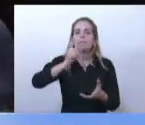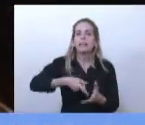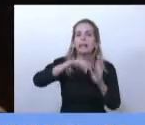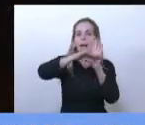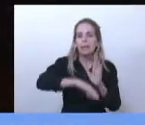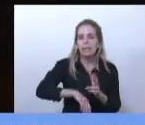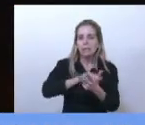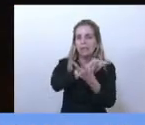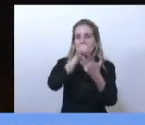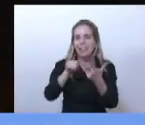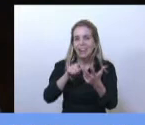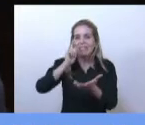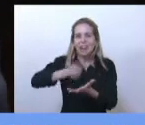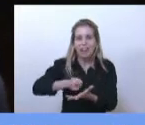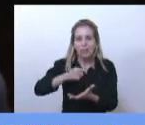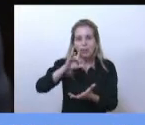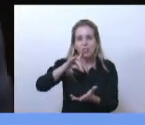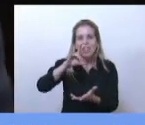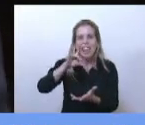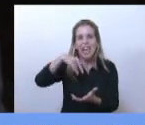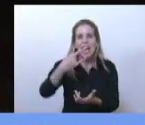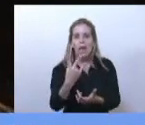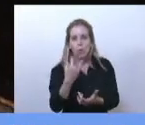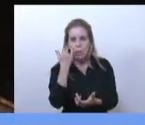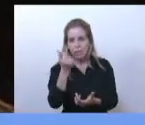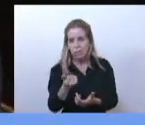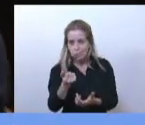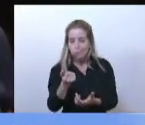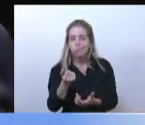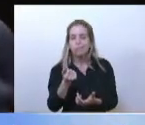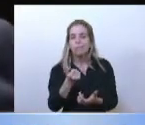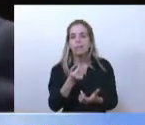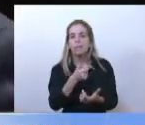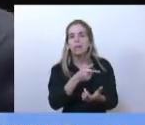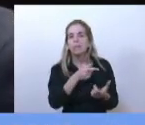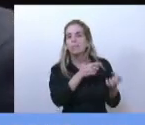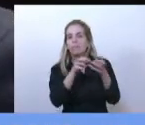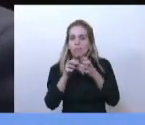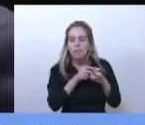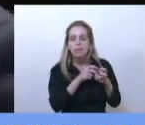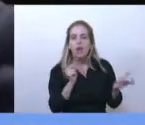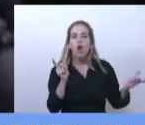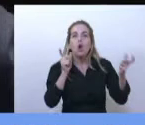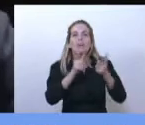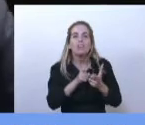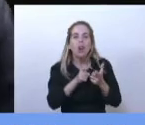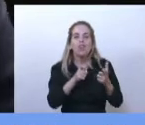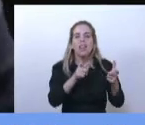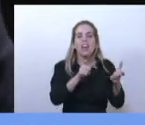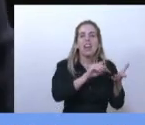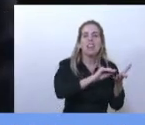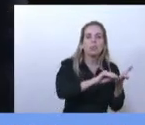tres decretos de necesidad y urgencia que fueron tratados la comisión bicameral de tratamiento